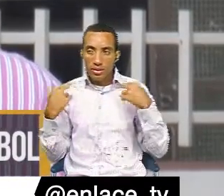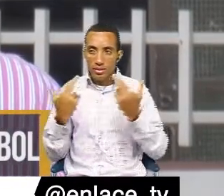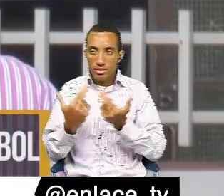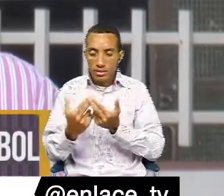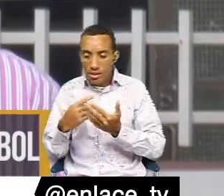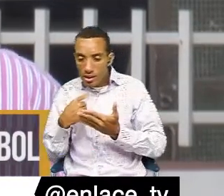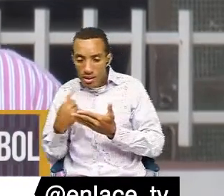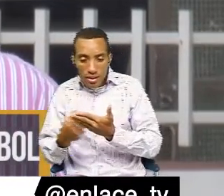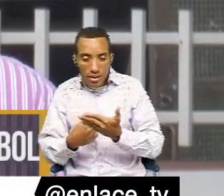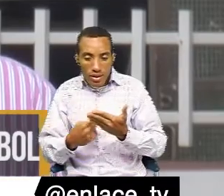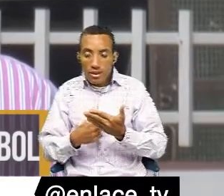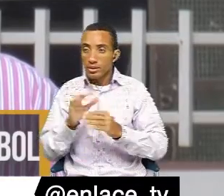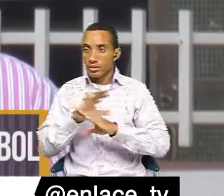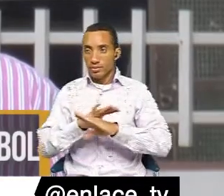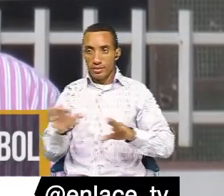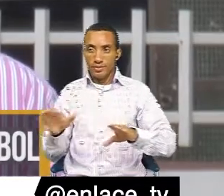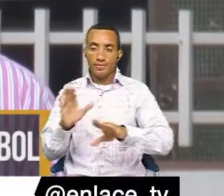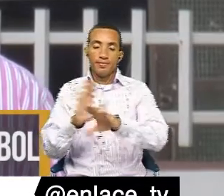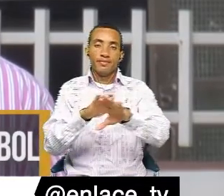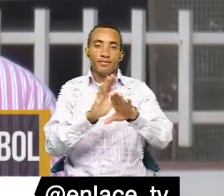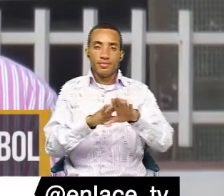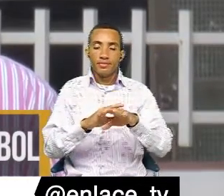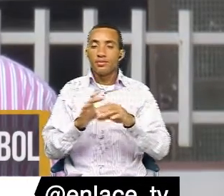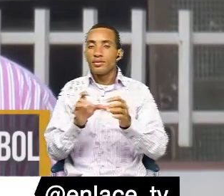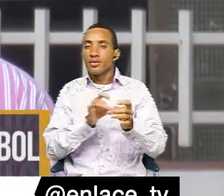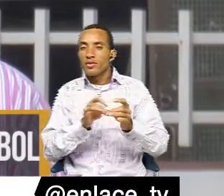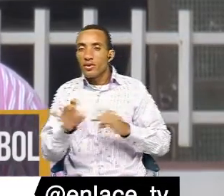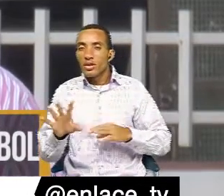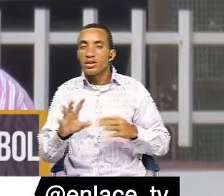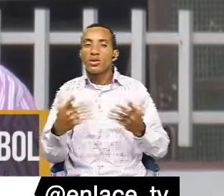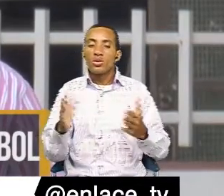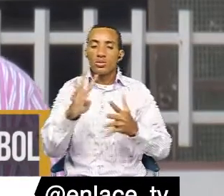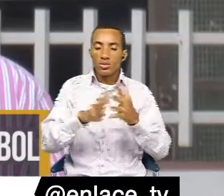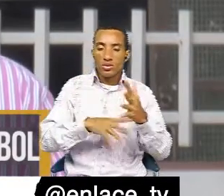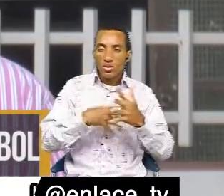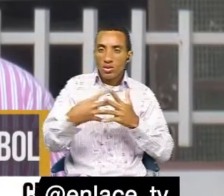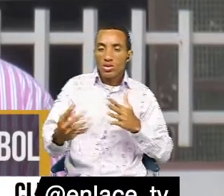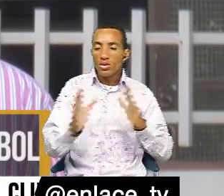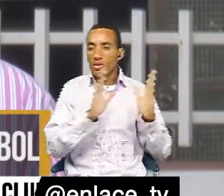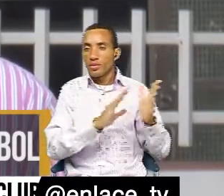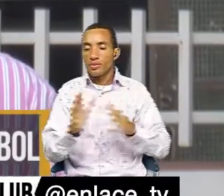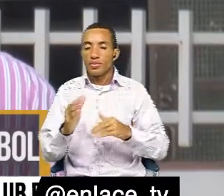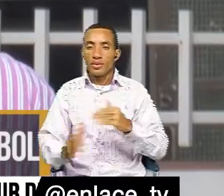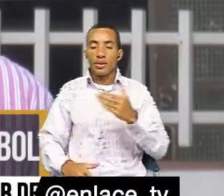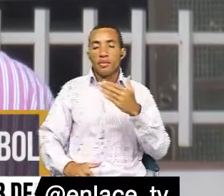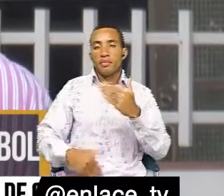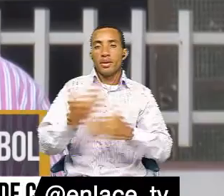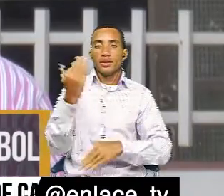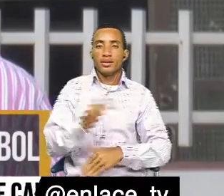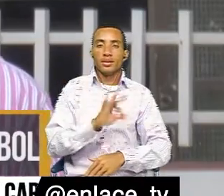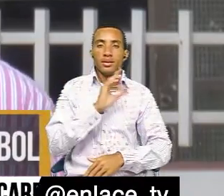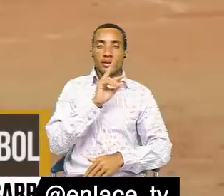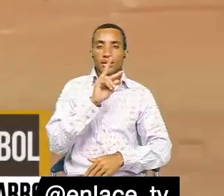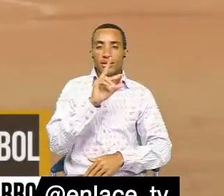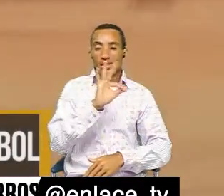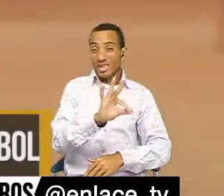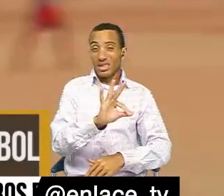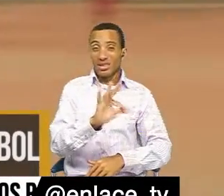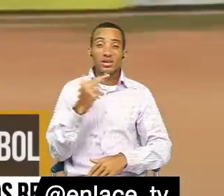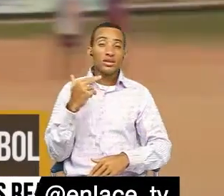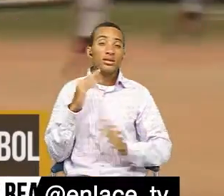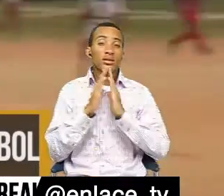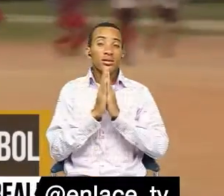y ya proyectar el torneo con el calendario y todo para, si Dios lo permite, arrancar el 3 de diciembre, que ya pues se va a usar, si Dios quiere,